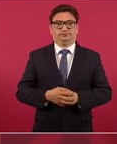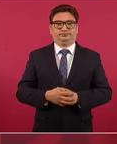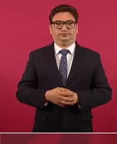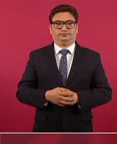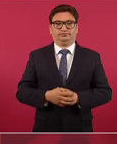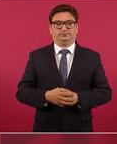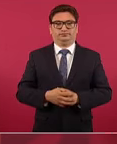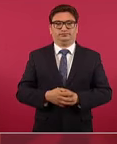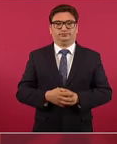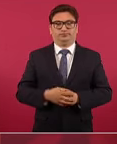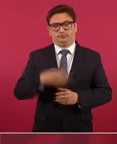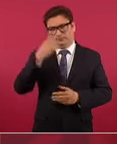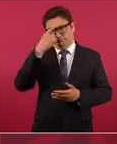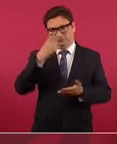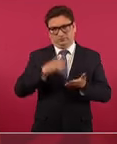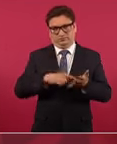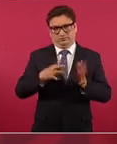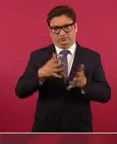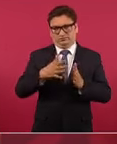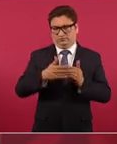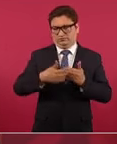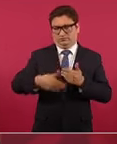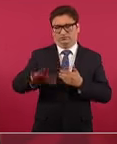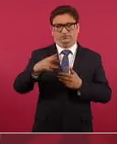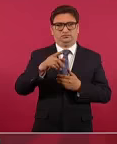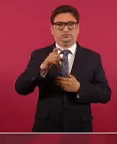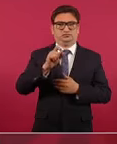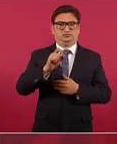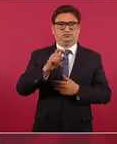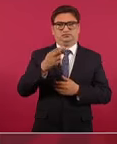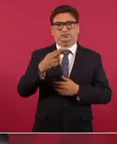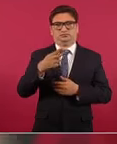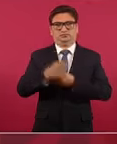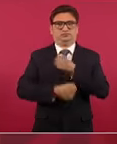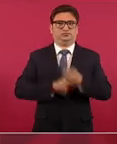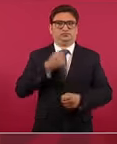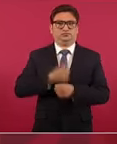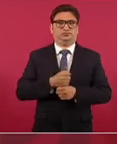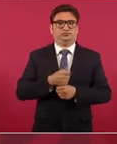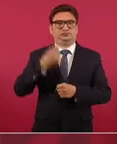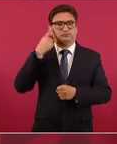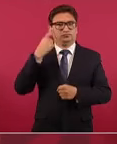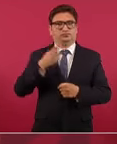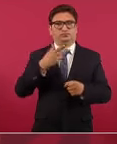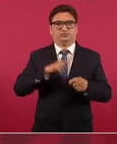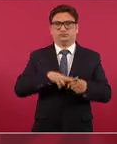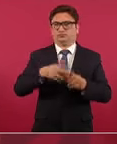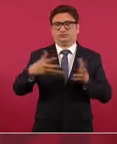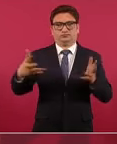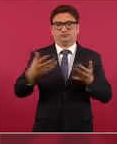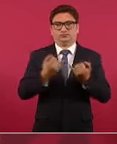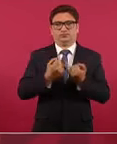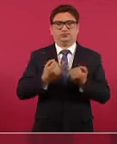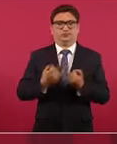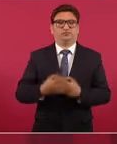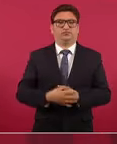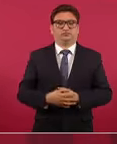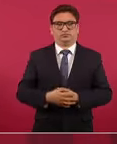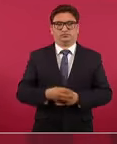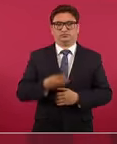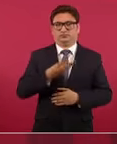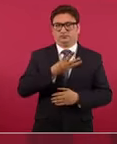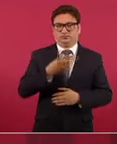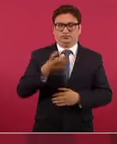creo que por 20 o 25 años para un hospital igual de